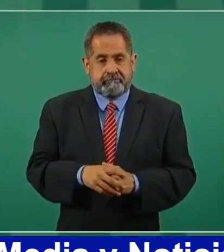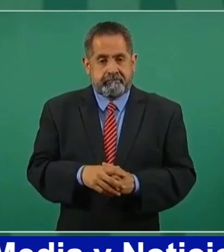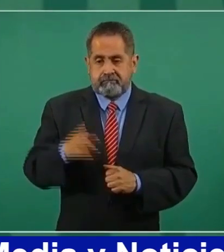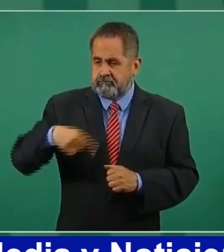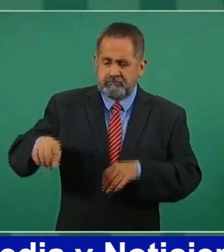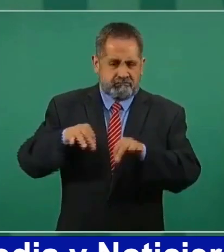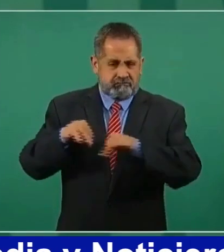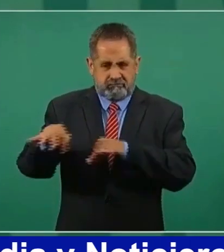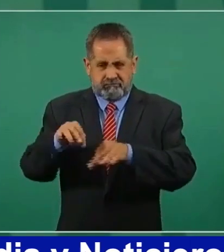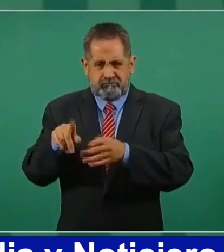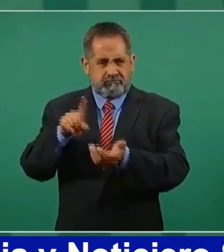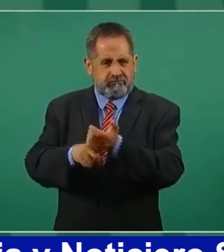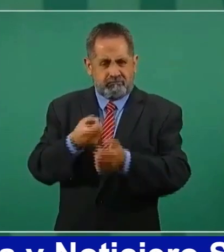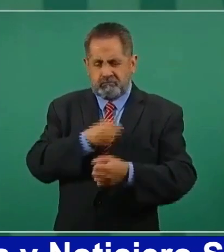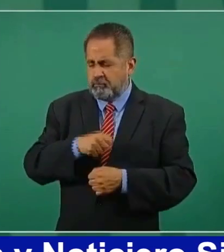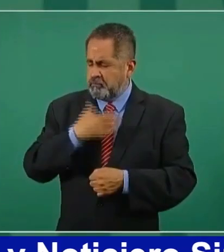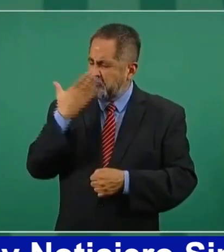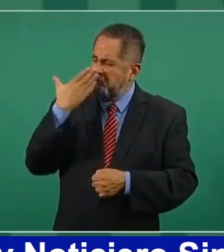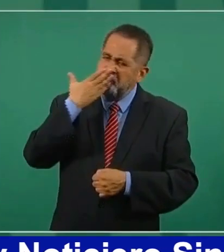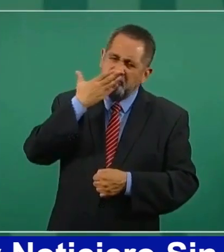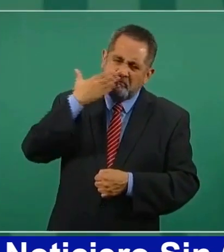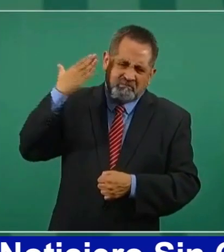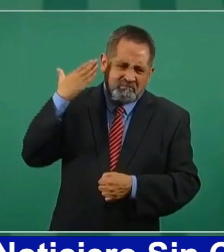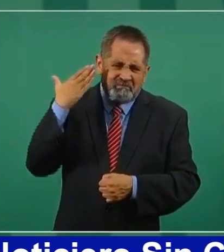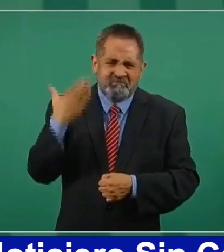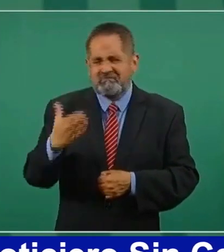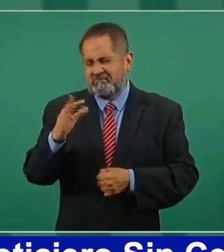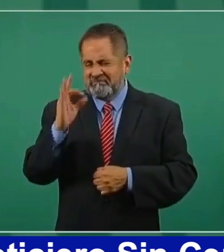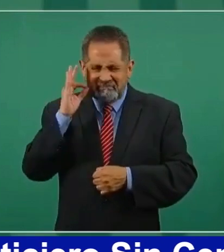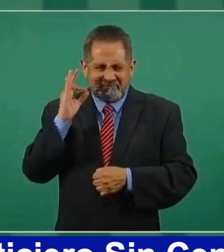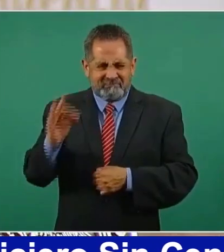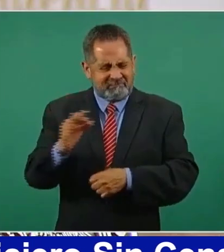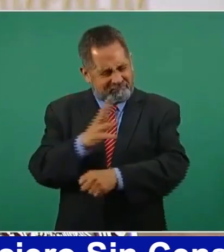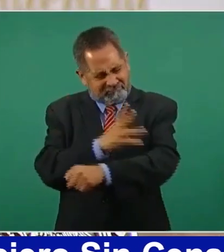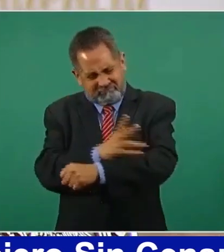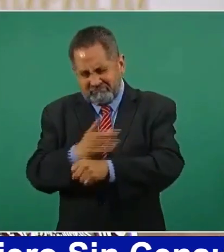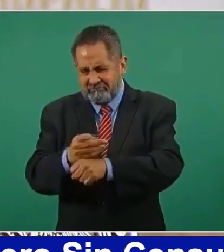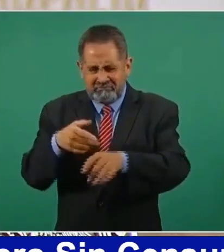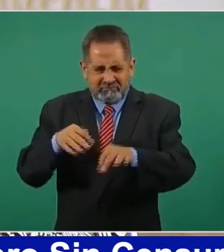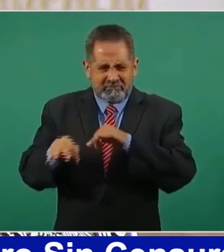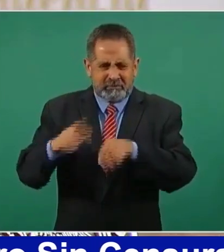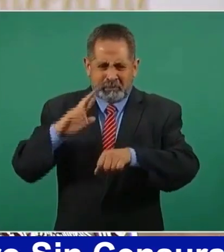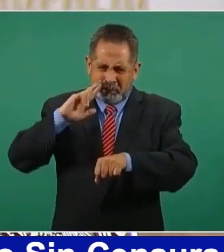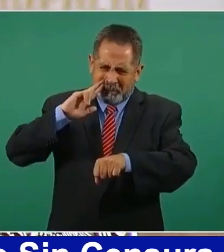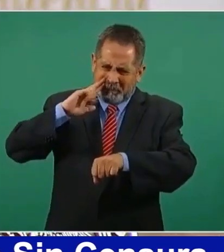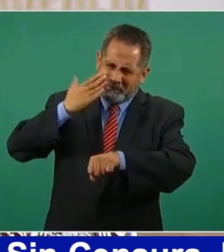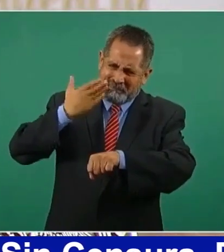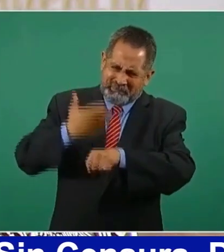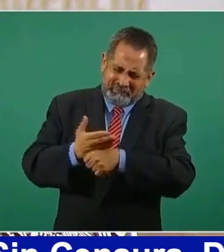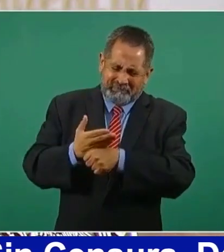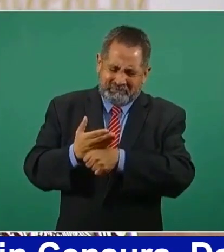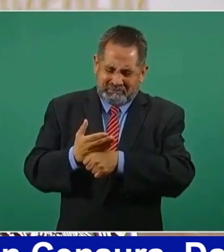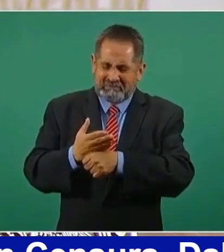los trabajadores de la salud actuaron y siguen actuando de manera muy